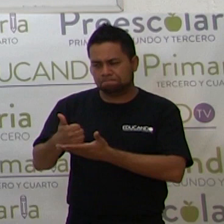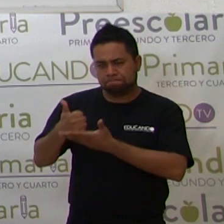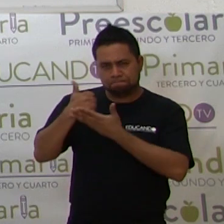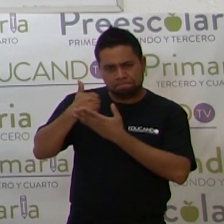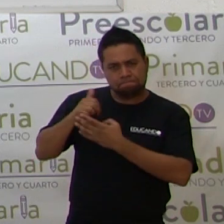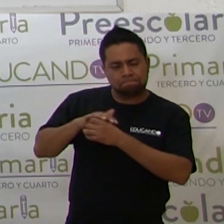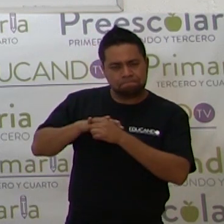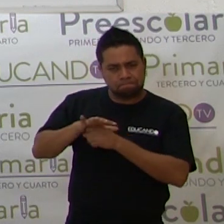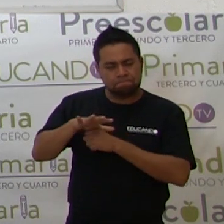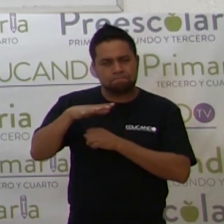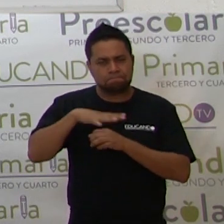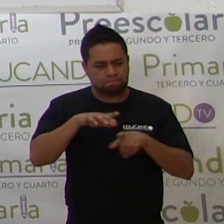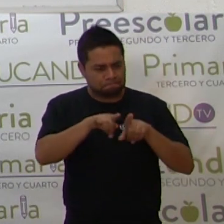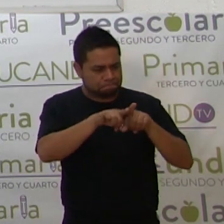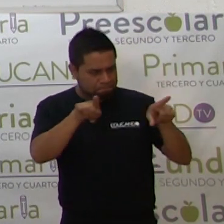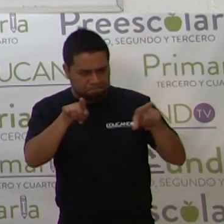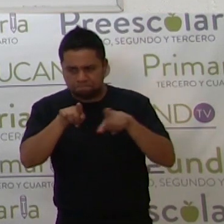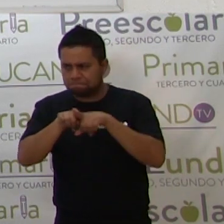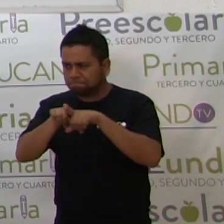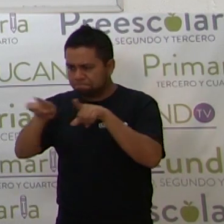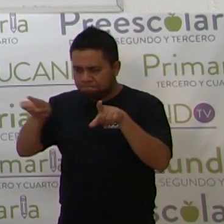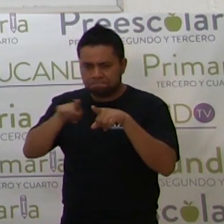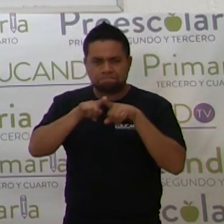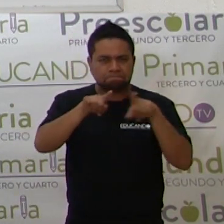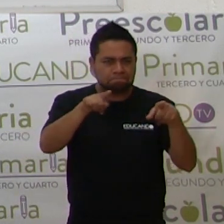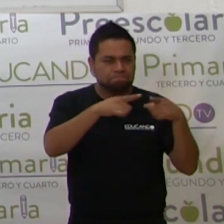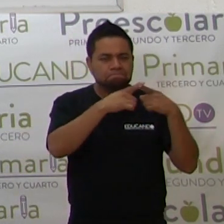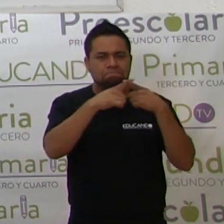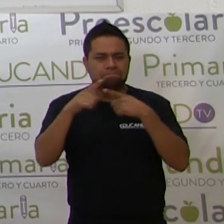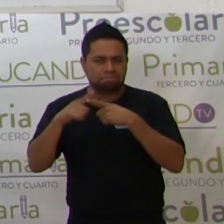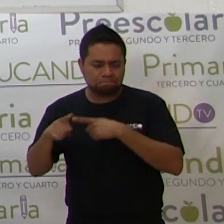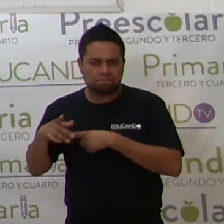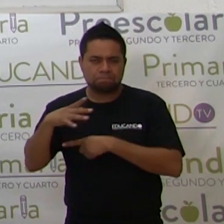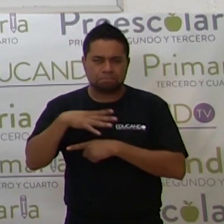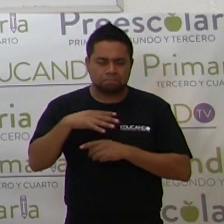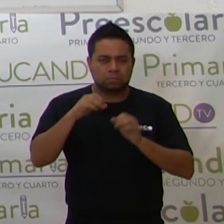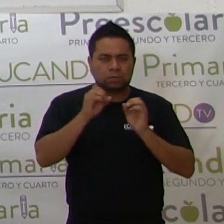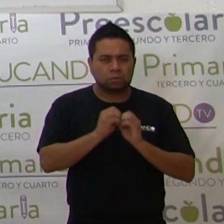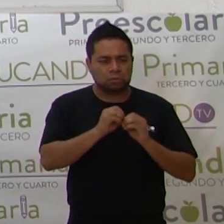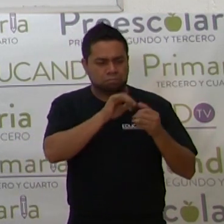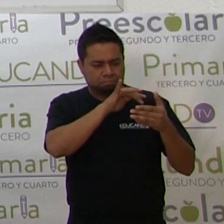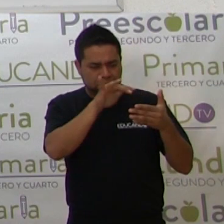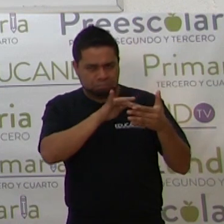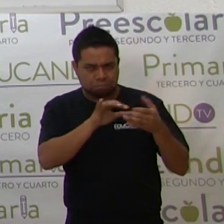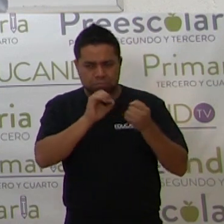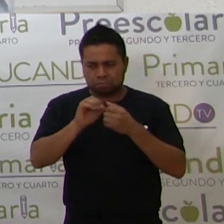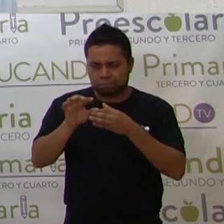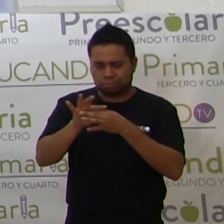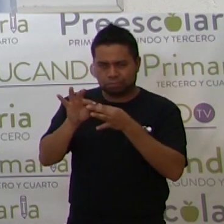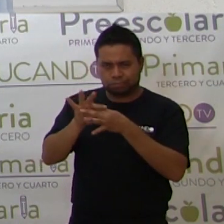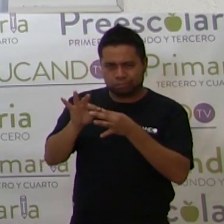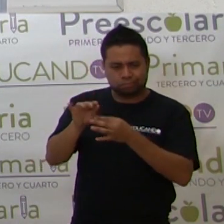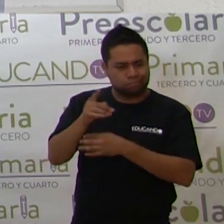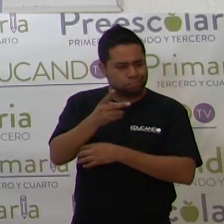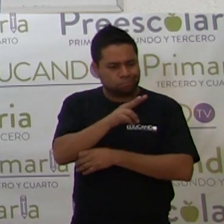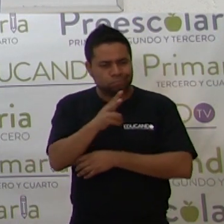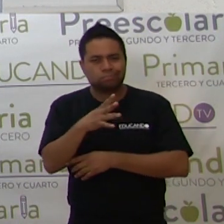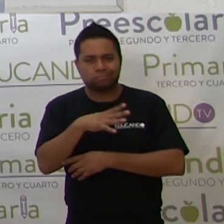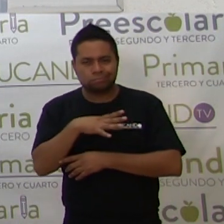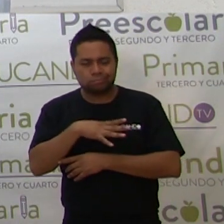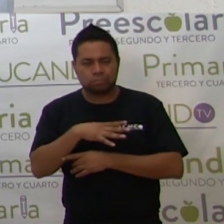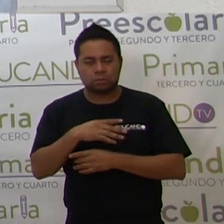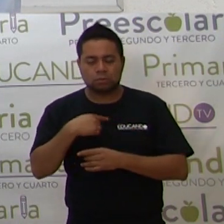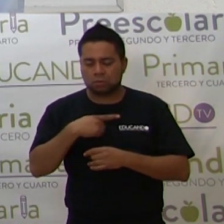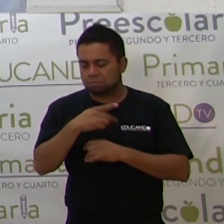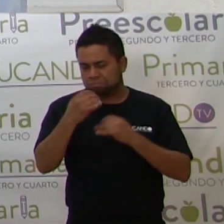que existen diferencias entre textos descriptivos y textos narrativos. Mucha atención, lo vamos a poner en